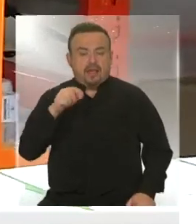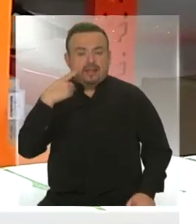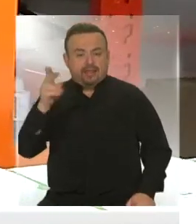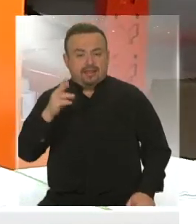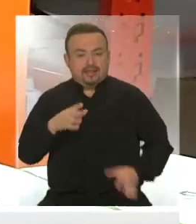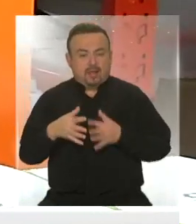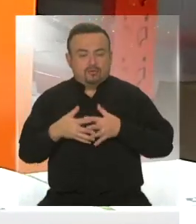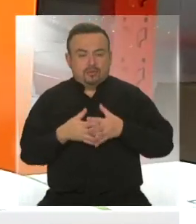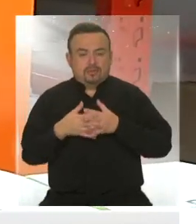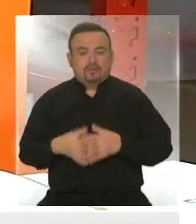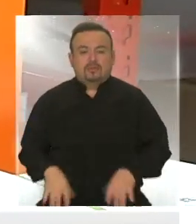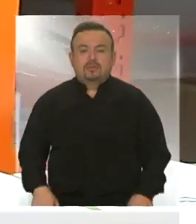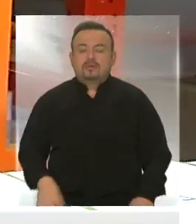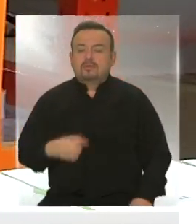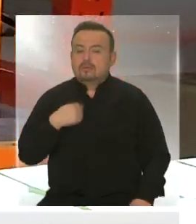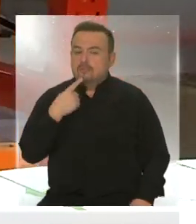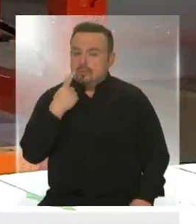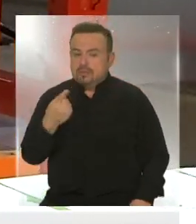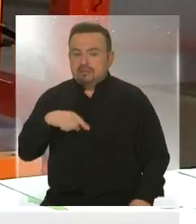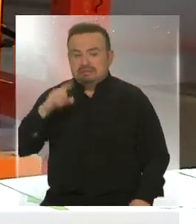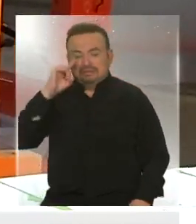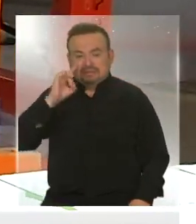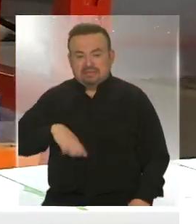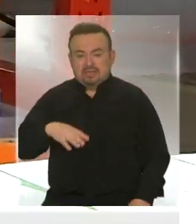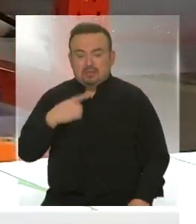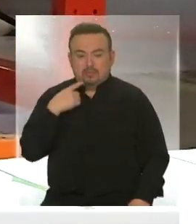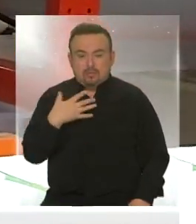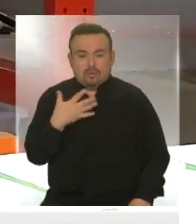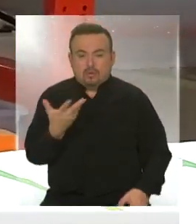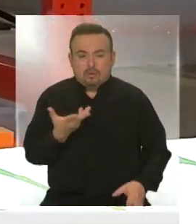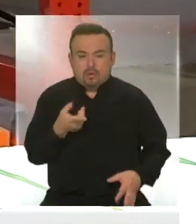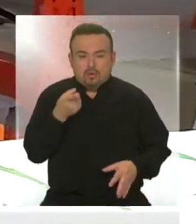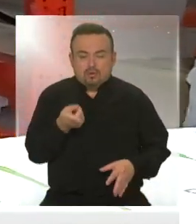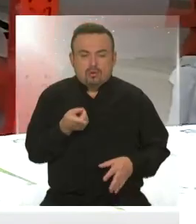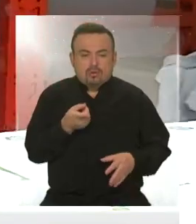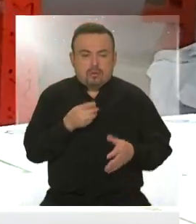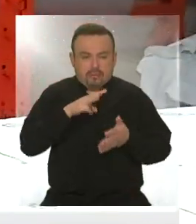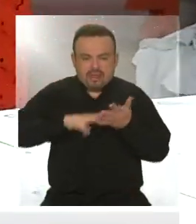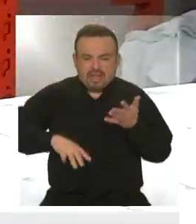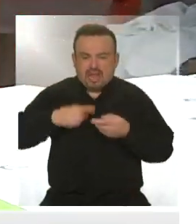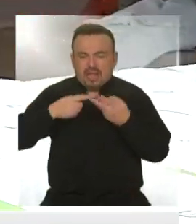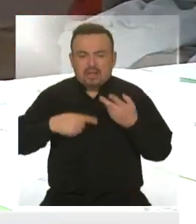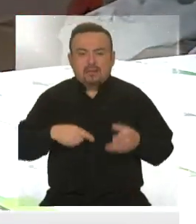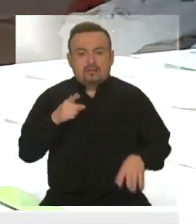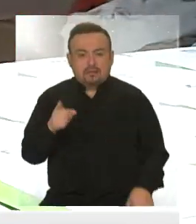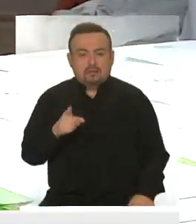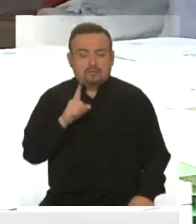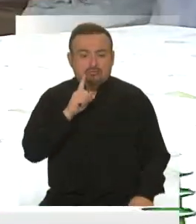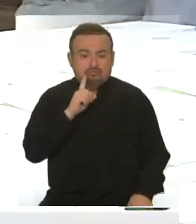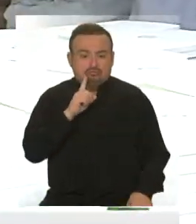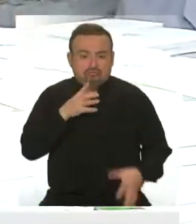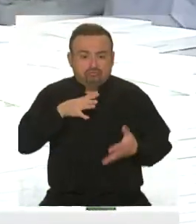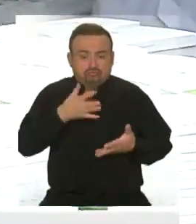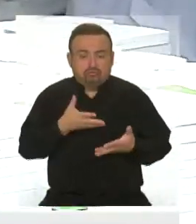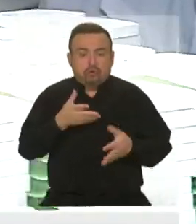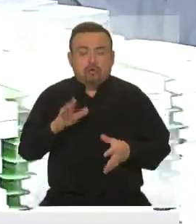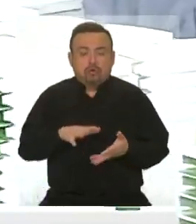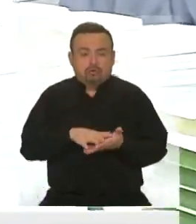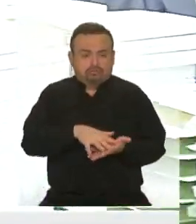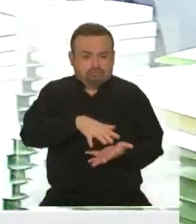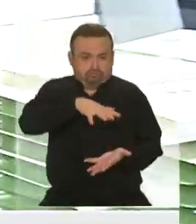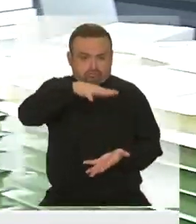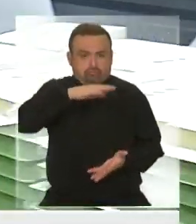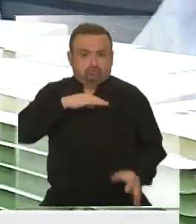Unidos. Yo te preguntaba, porque sabemos que hay una carrera importante por lo que tiene que ver con los insumos, si es que van a estar disponibles o ustedes tienen un